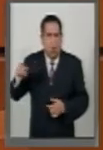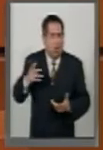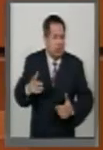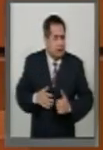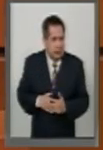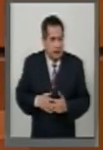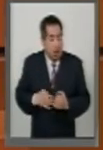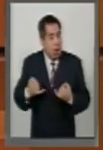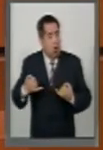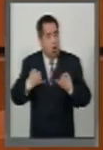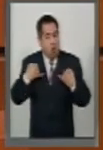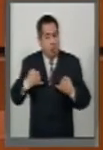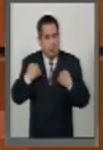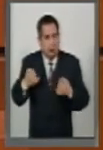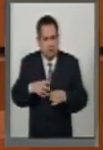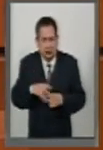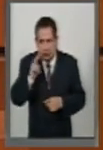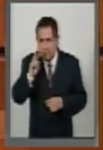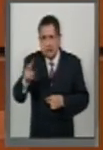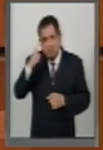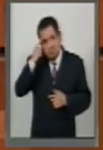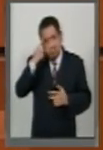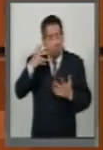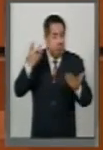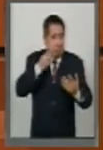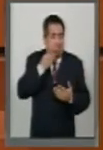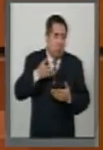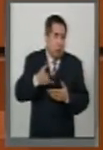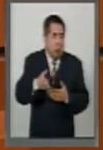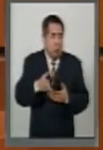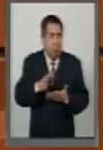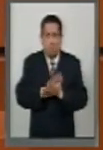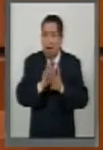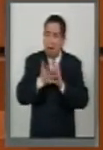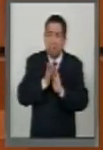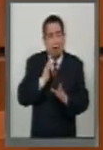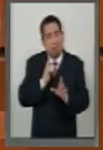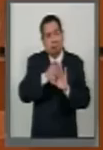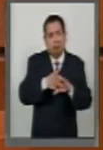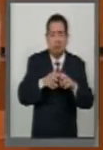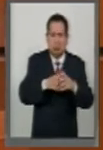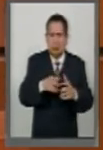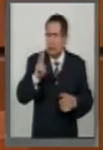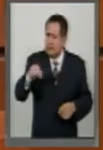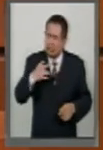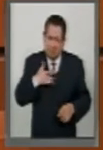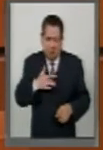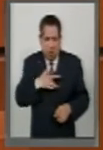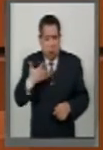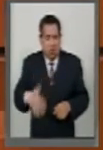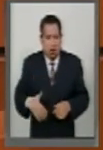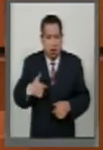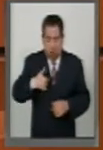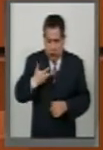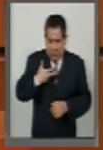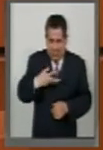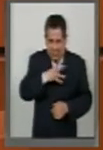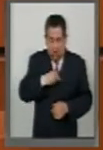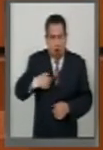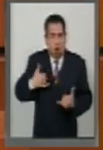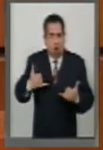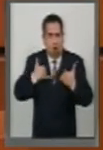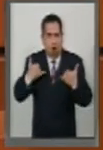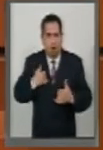Los jóvenes ven como único futuro la delincuencia organizada y eso me duele en el alma porque tengo un hijo